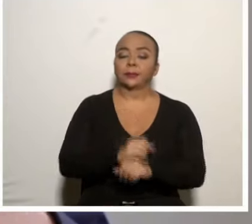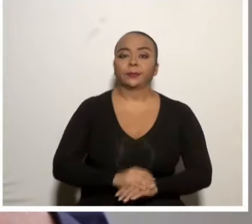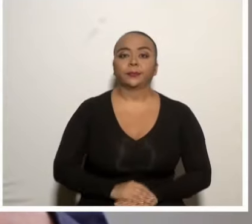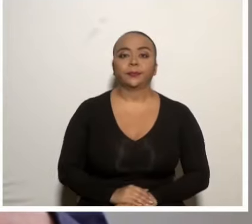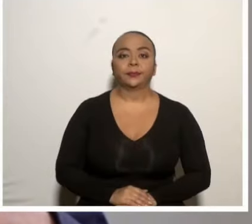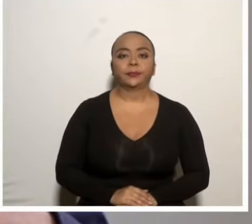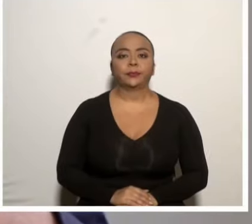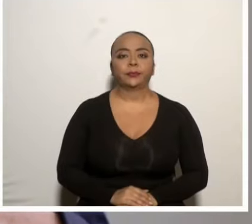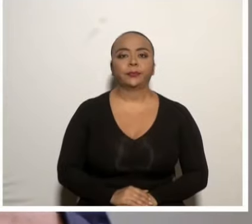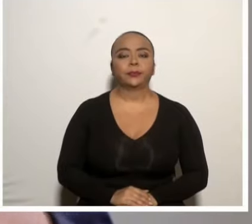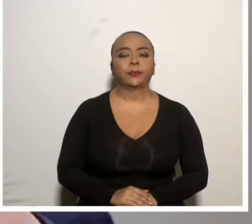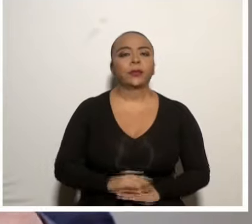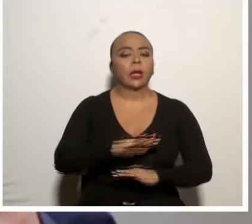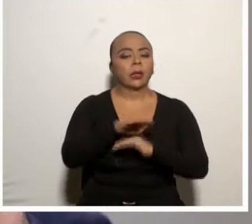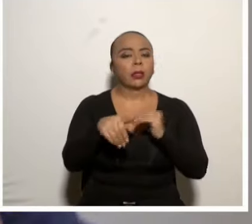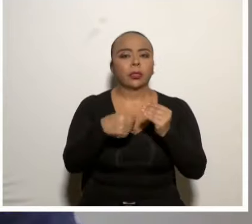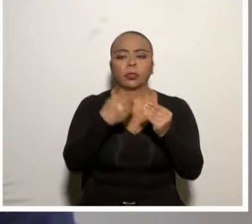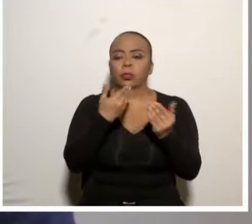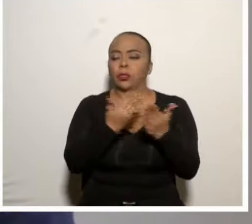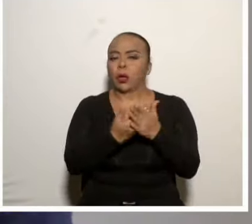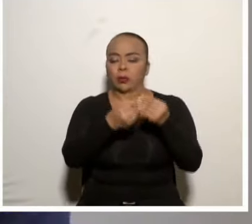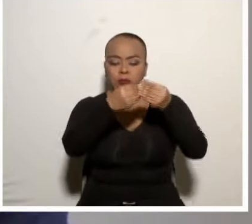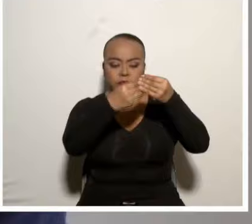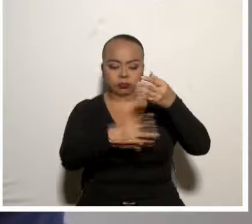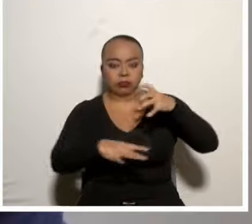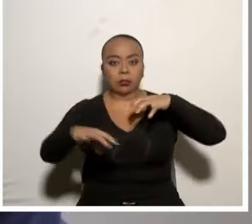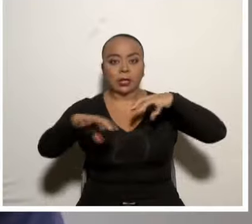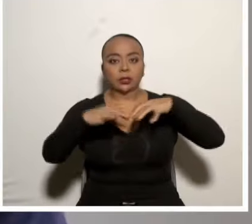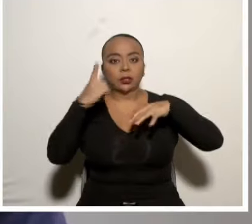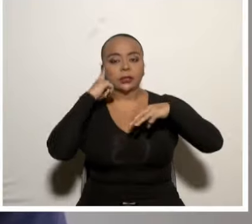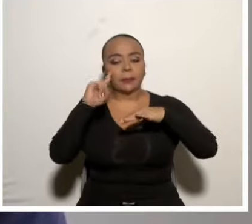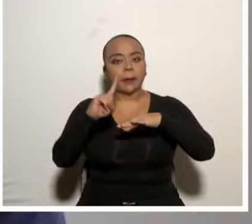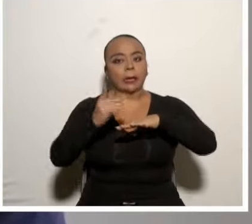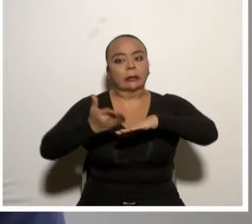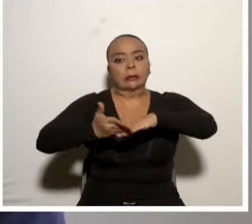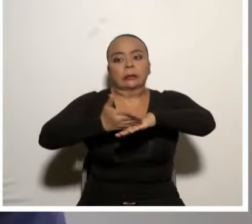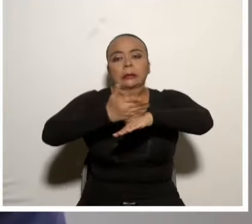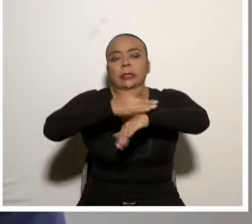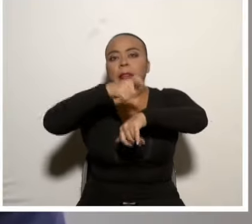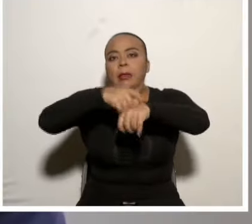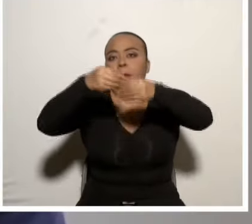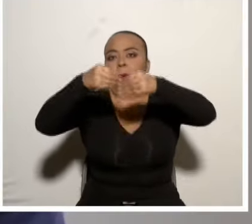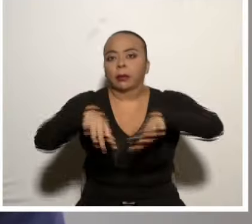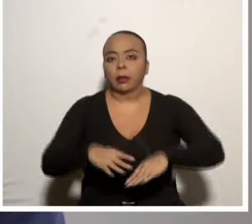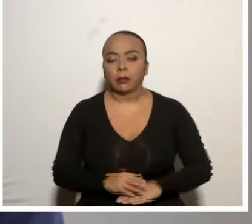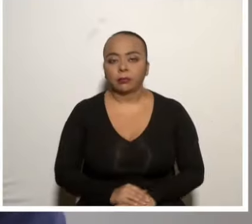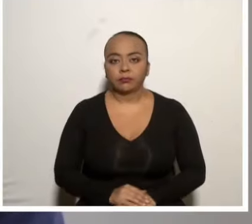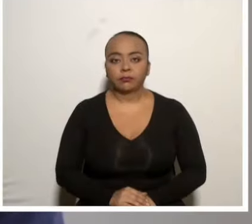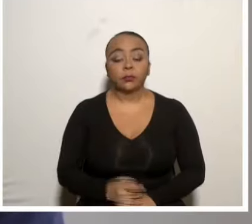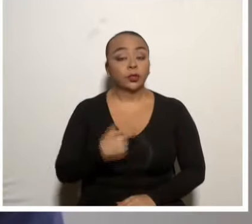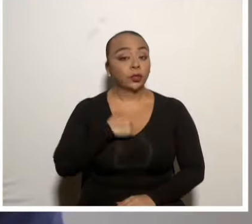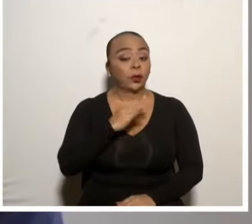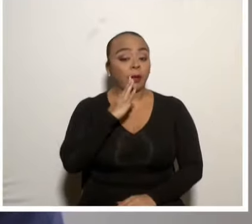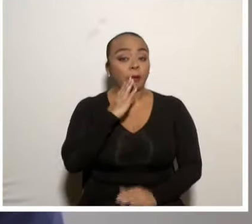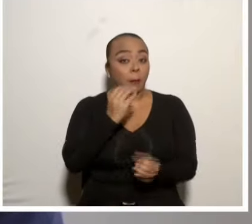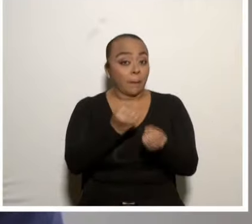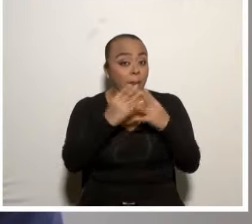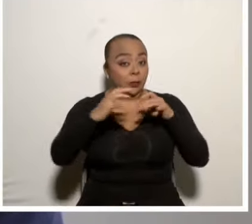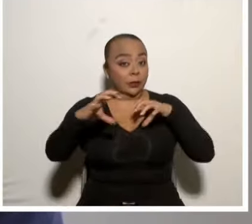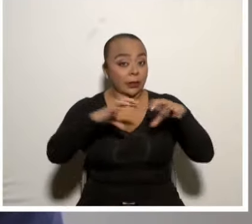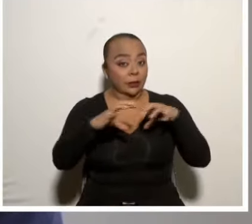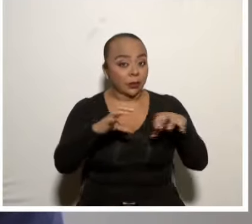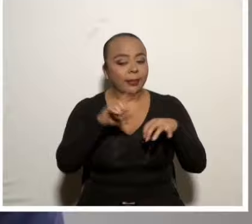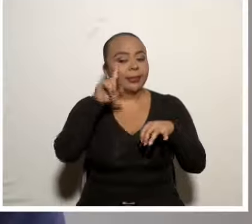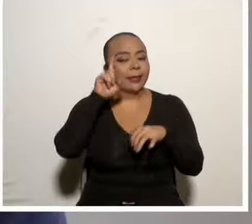todo un derroche de acción para recuperar el tiempo perdido. Y cuando hablo de derroche de acción,